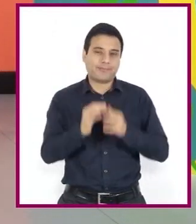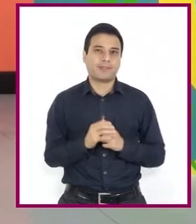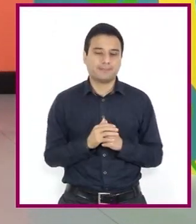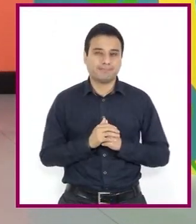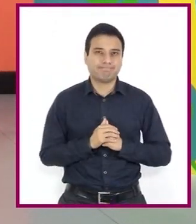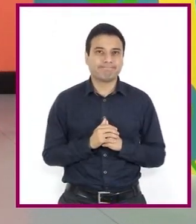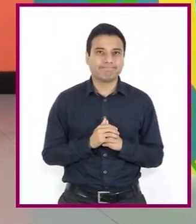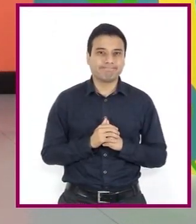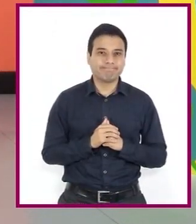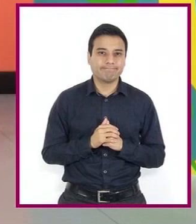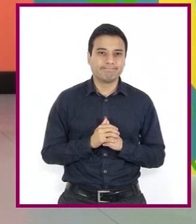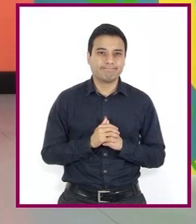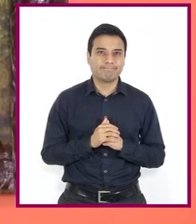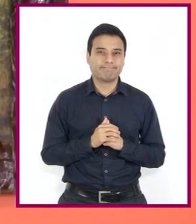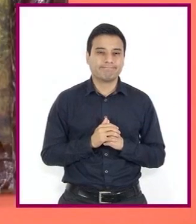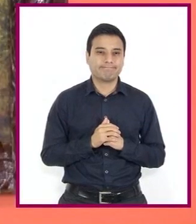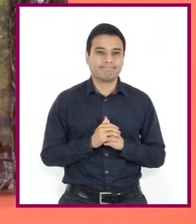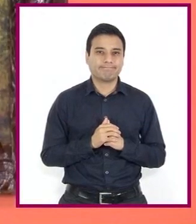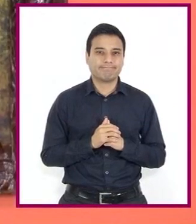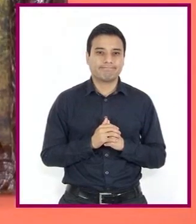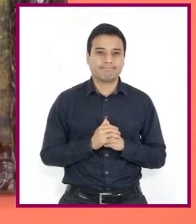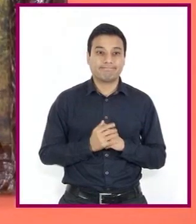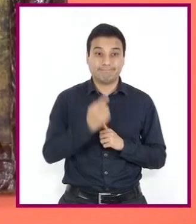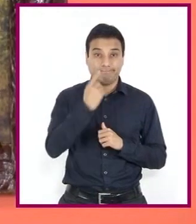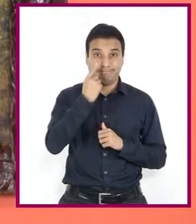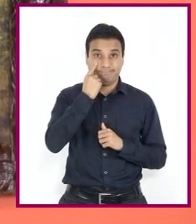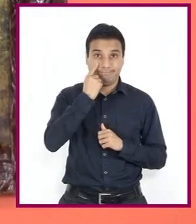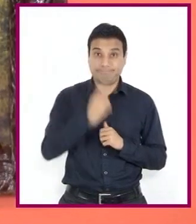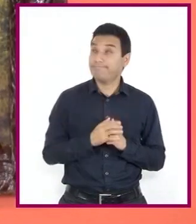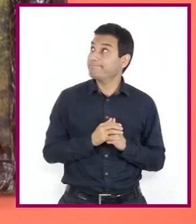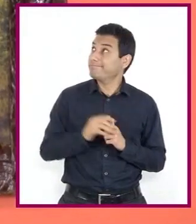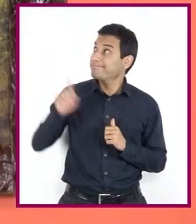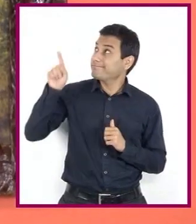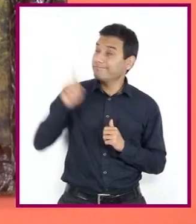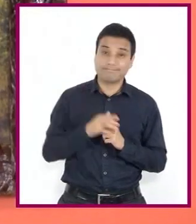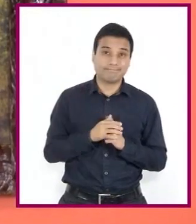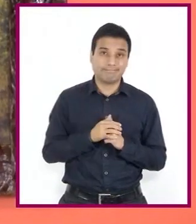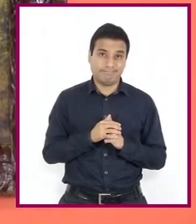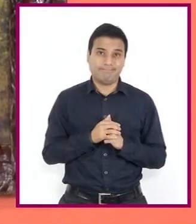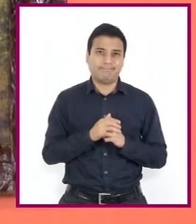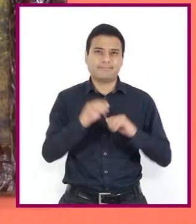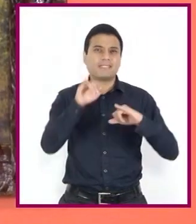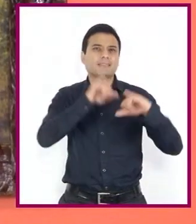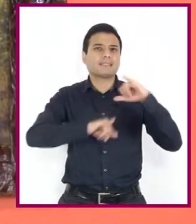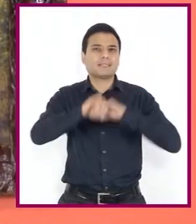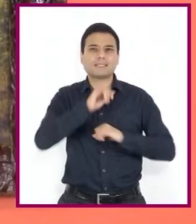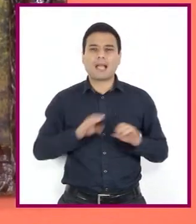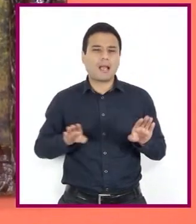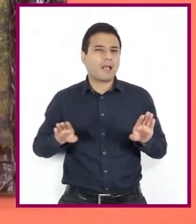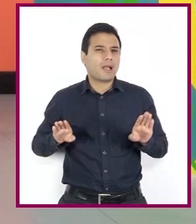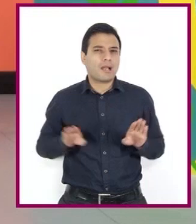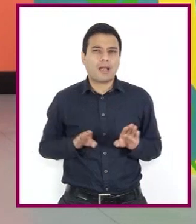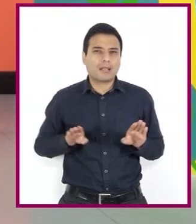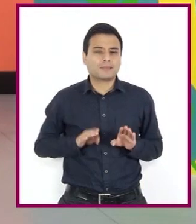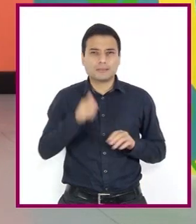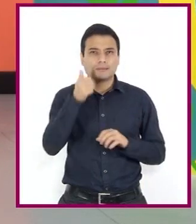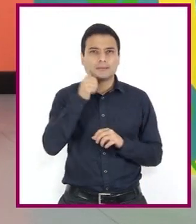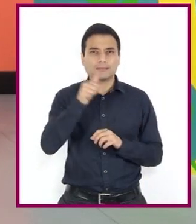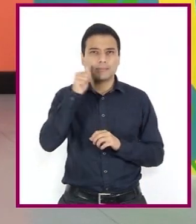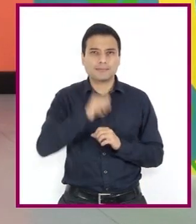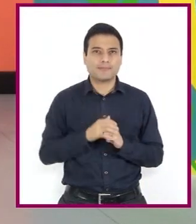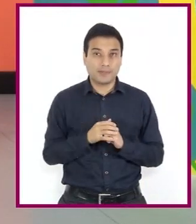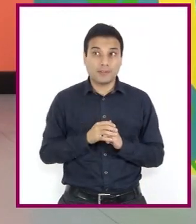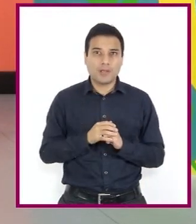Aquí podemos identificar una de las características de la ciencia, la que trata de explicar